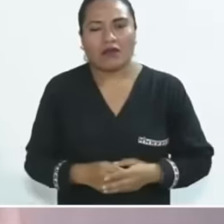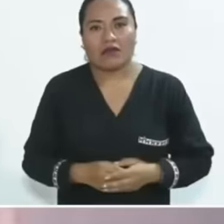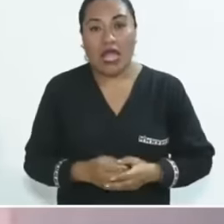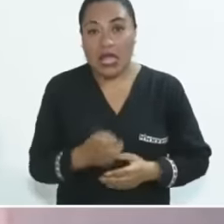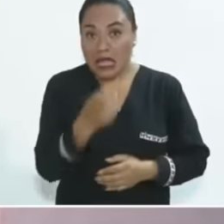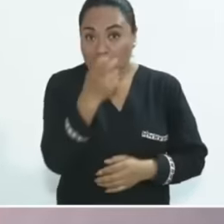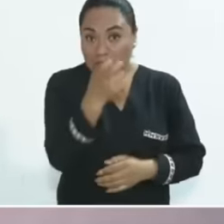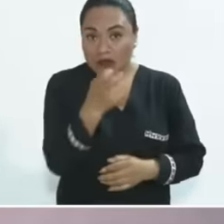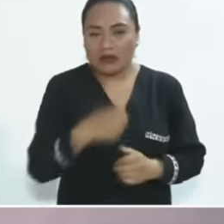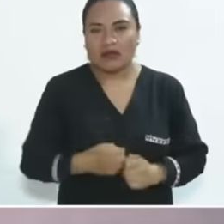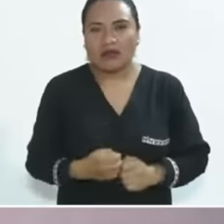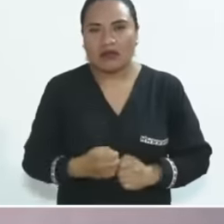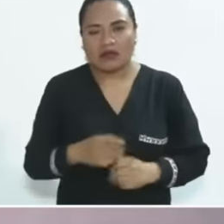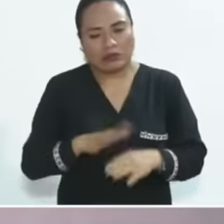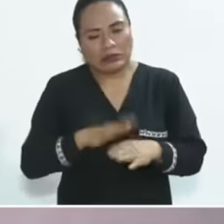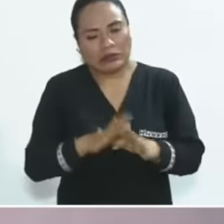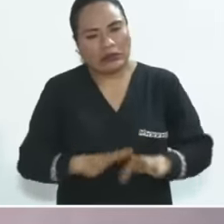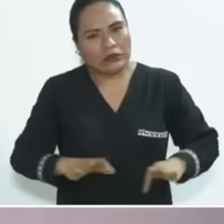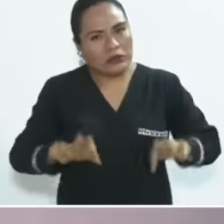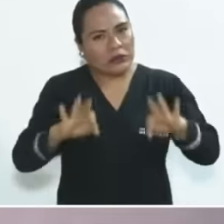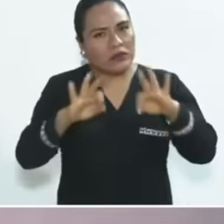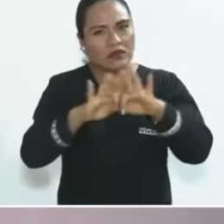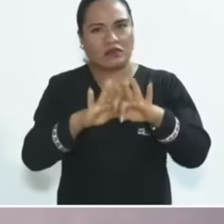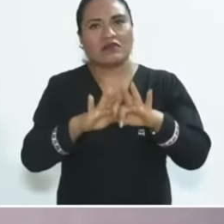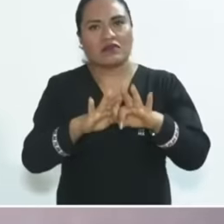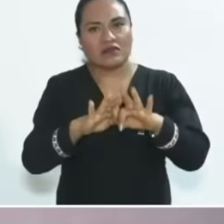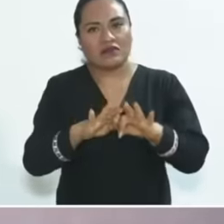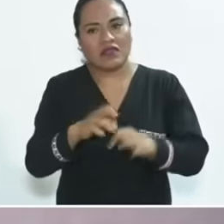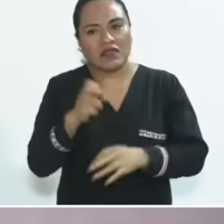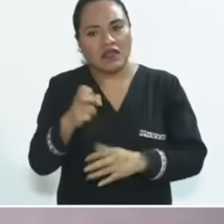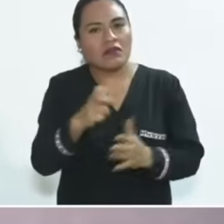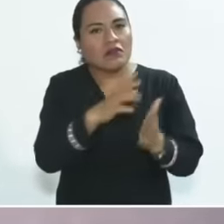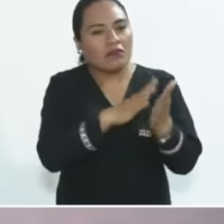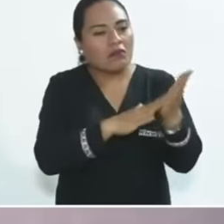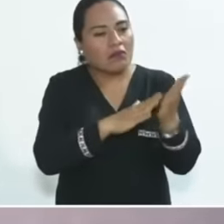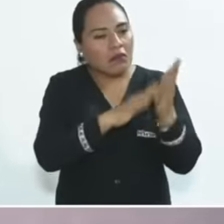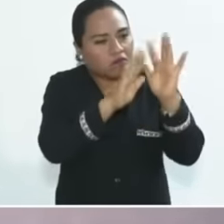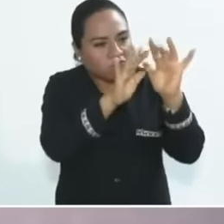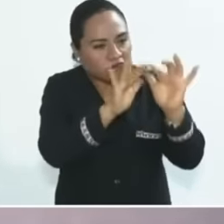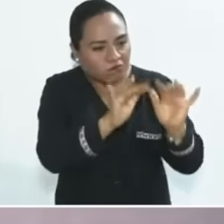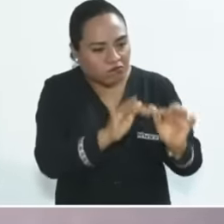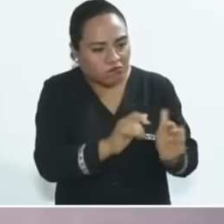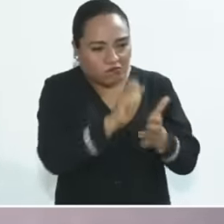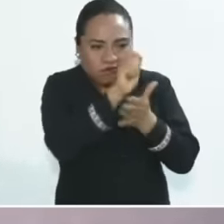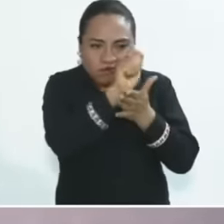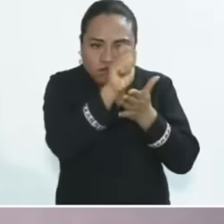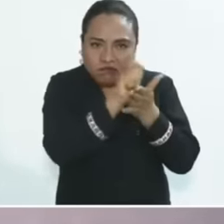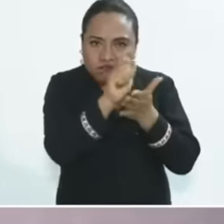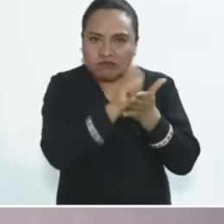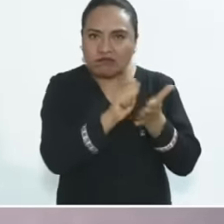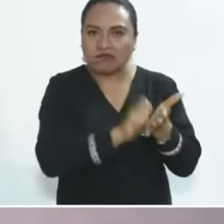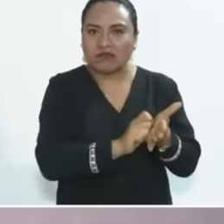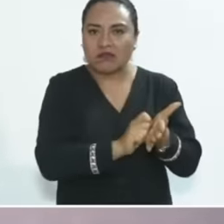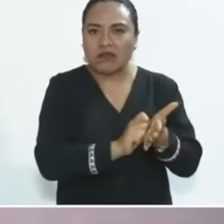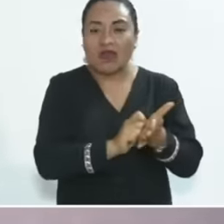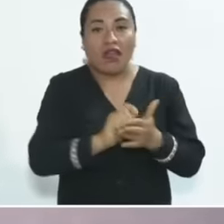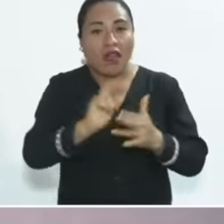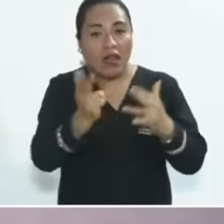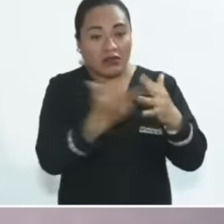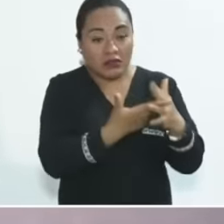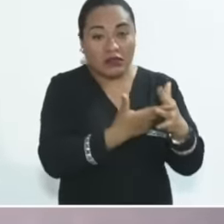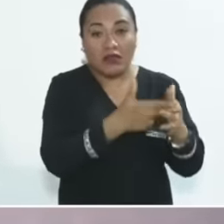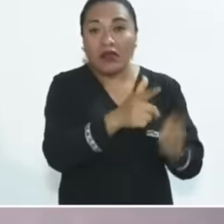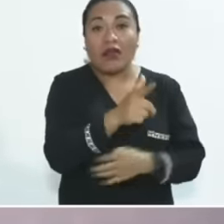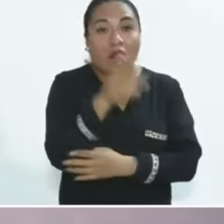Esa es la esencia de ese documento. Asesinan a Morelos,